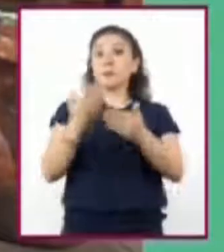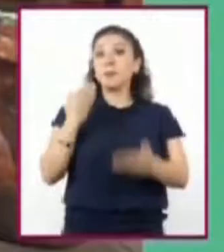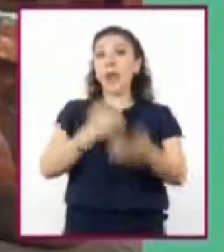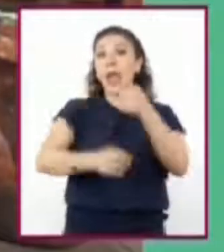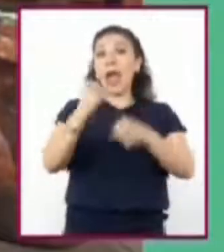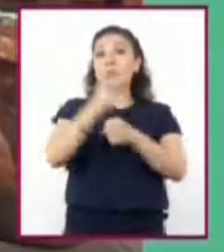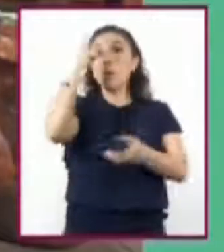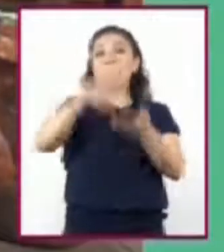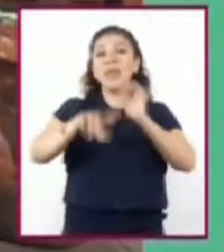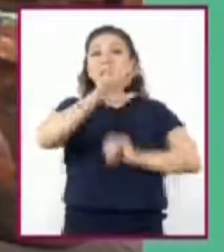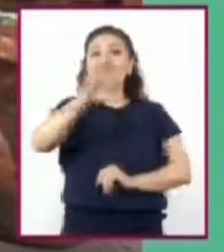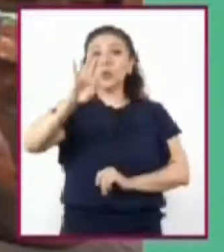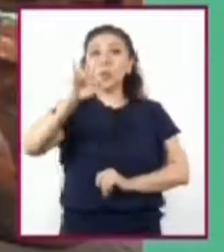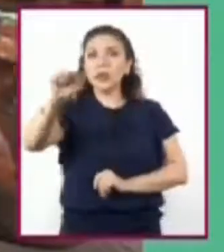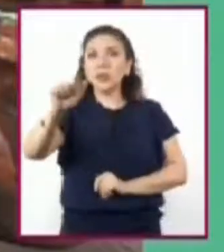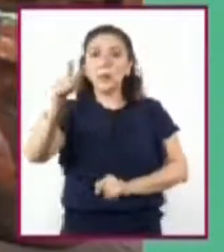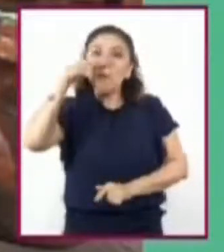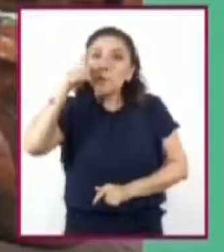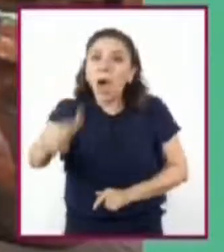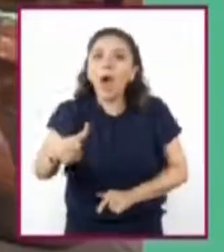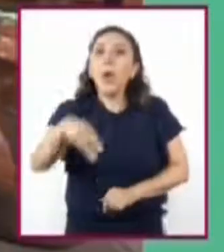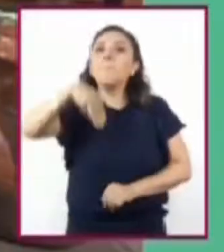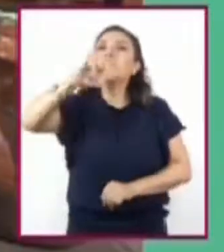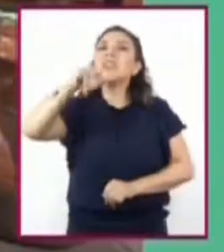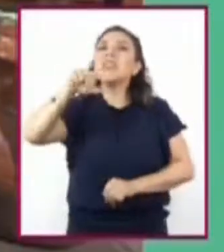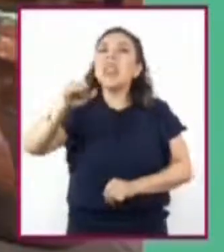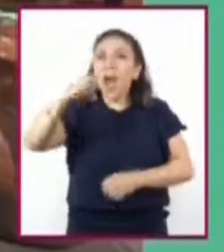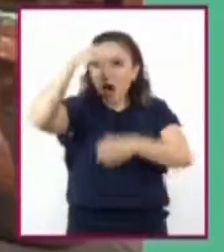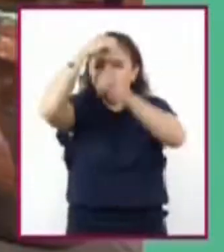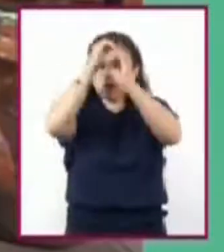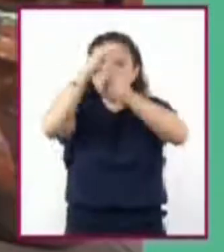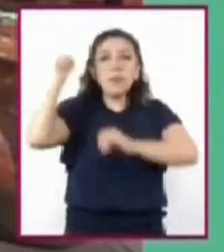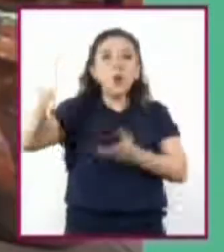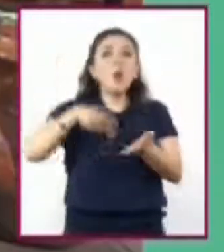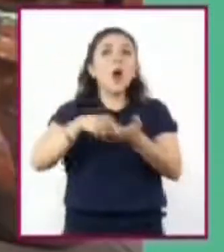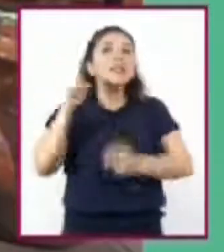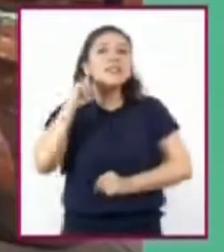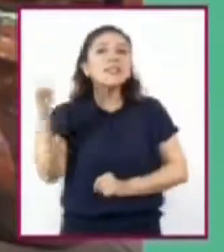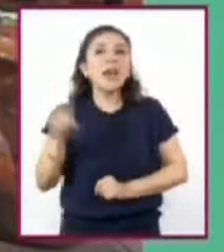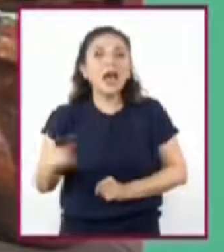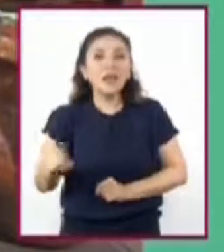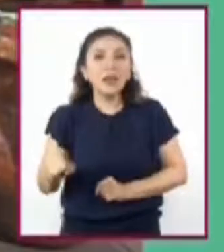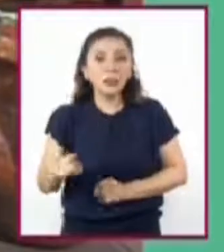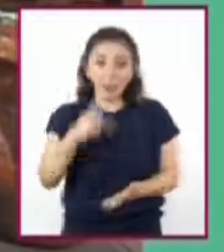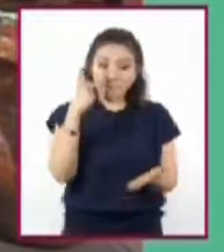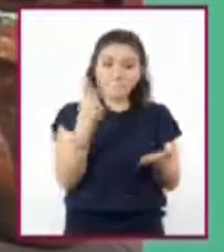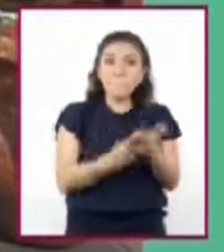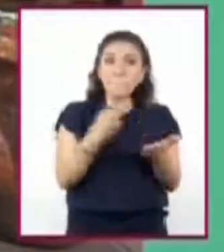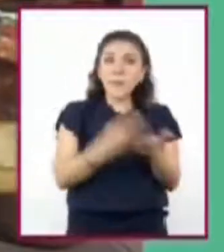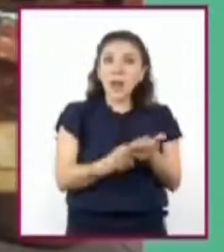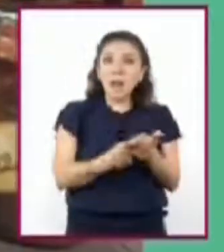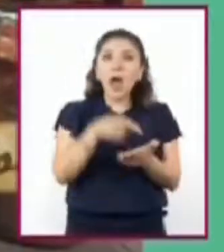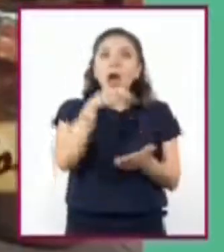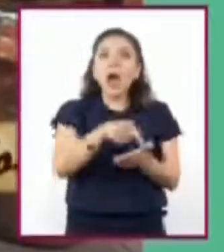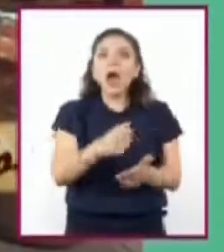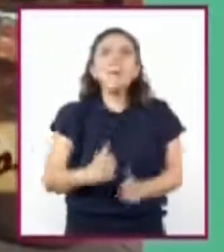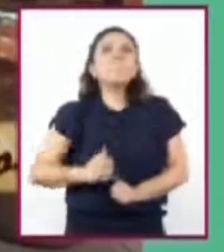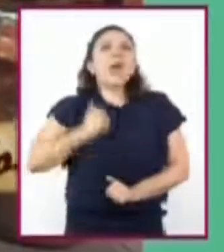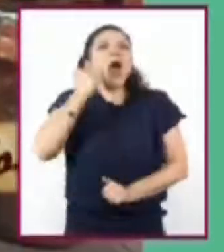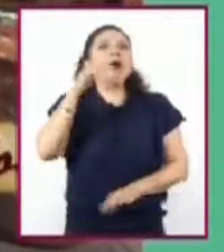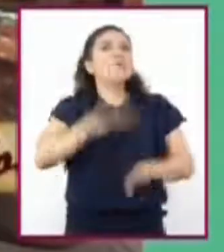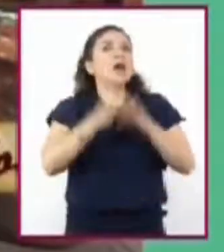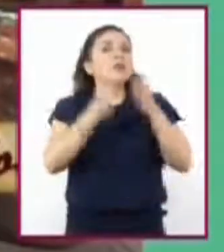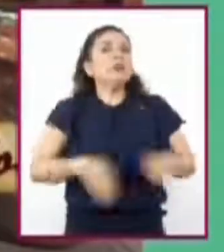hecho fundamental. Se descubren las minas de Zacatecas. Y la plata fue un estímulo, un incentivo